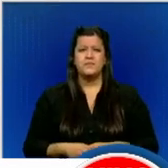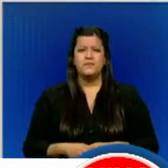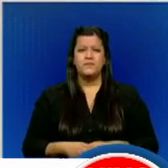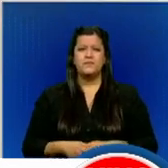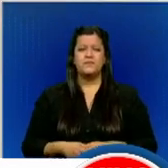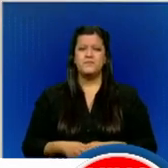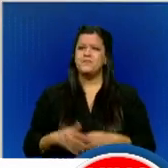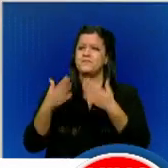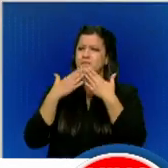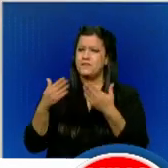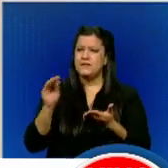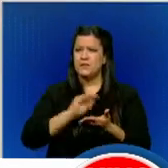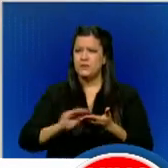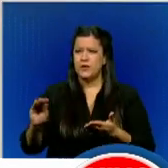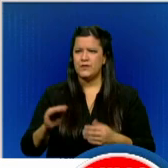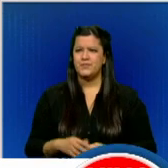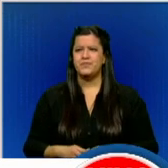gracias a diputado